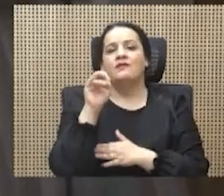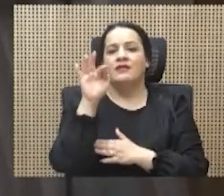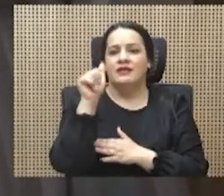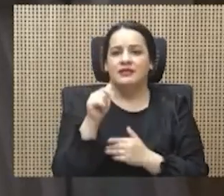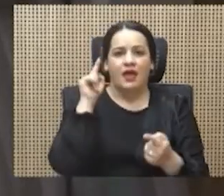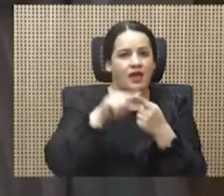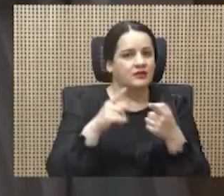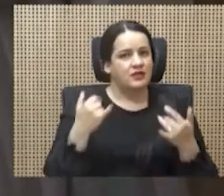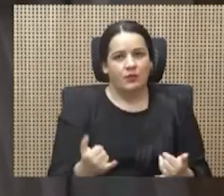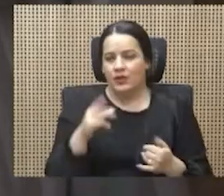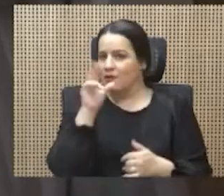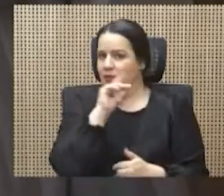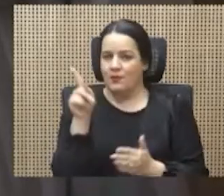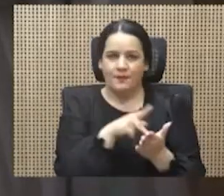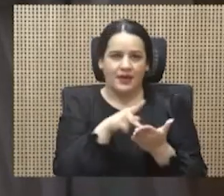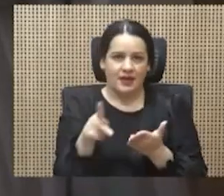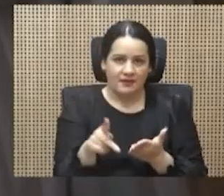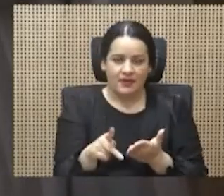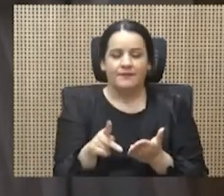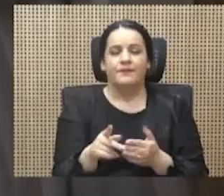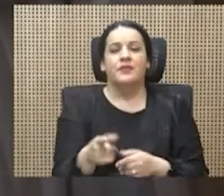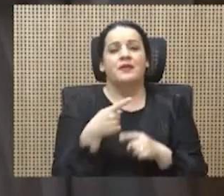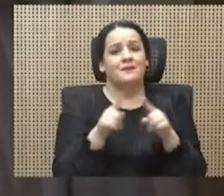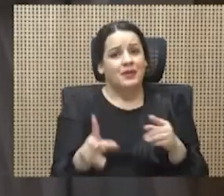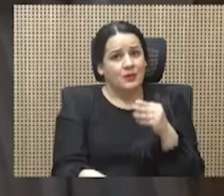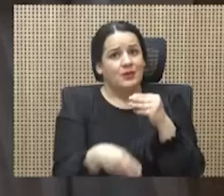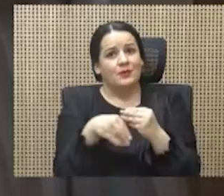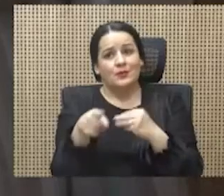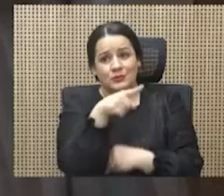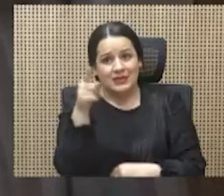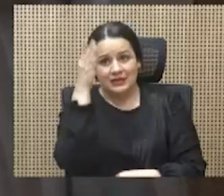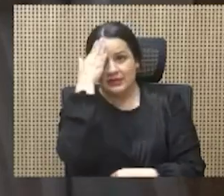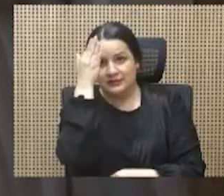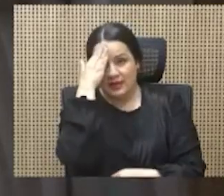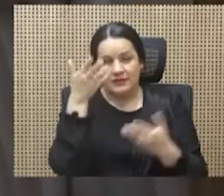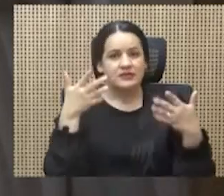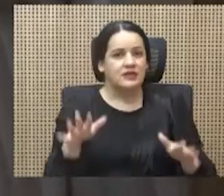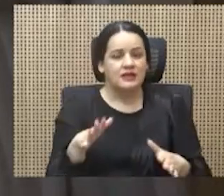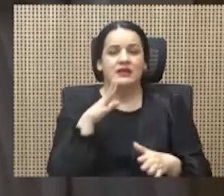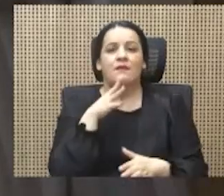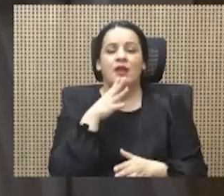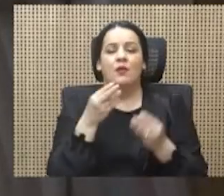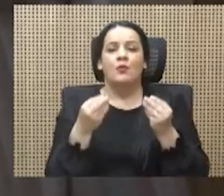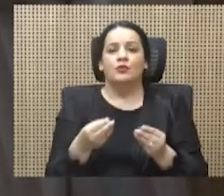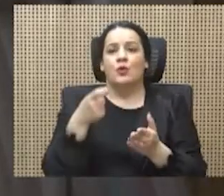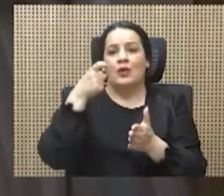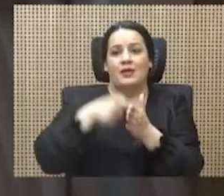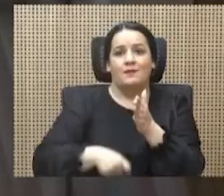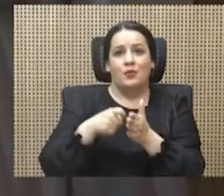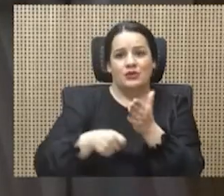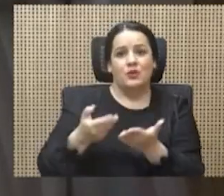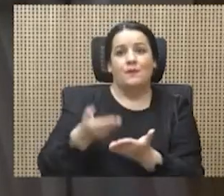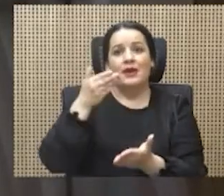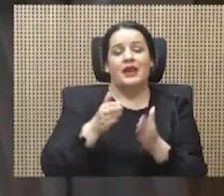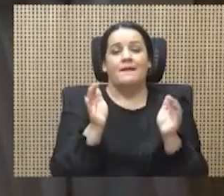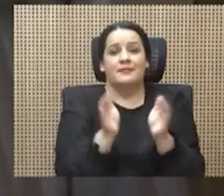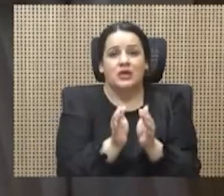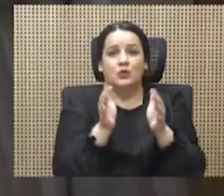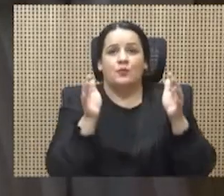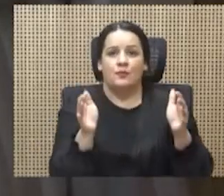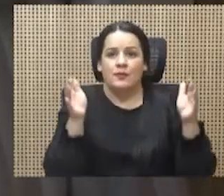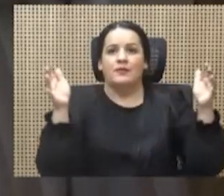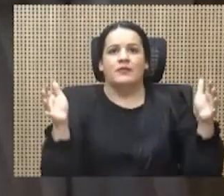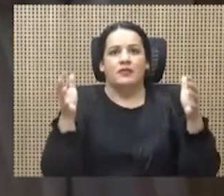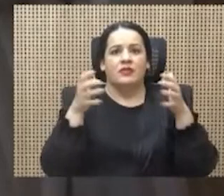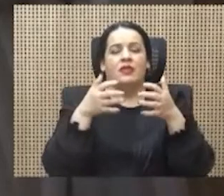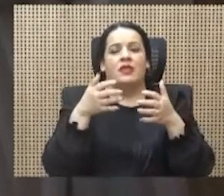no pagaban. Pero además, ustedes ya saben, ya bastante se ha hablado del aumento del impuesto para las micro, pequeñas y medianas empresas